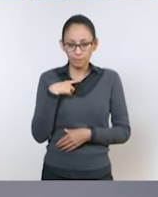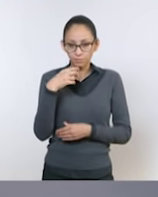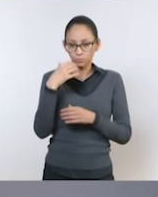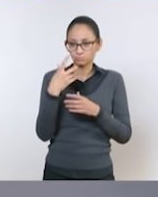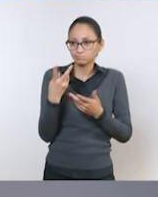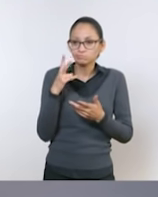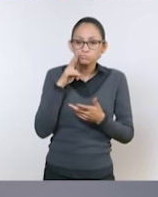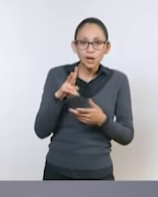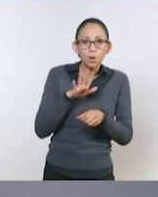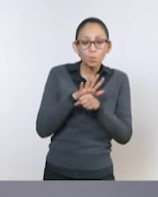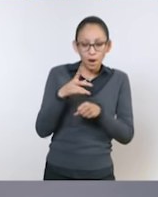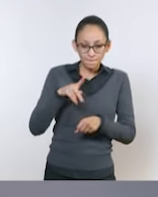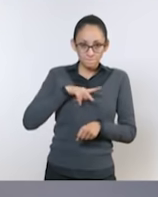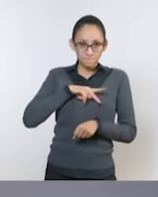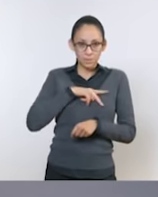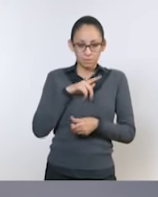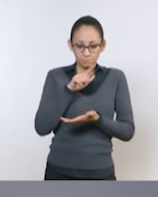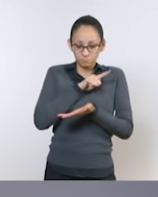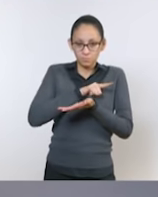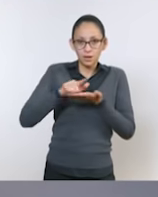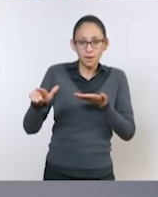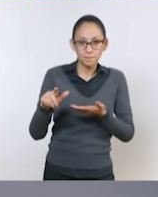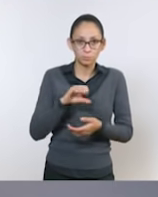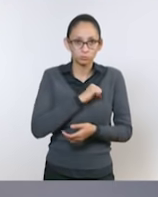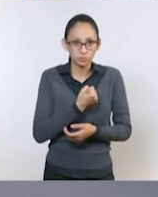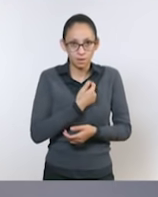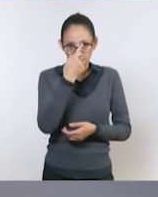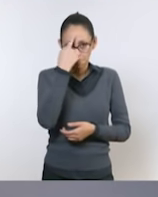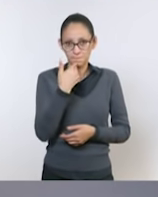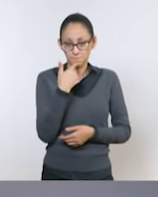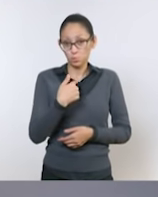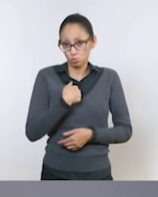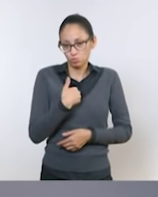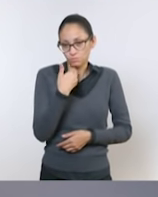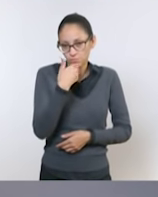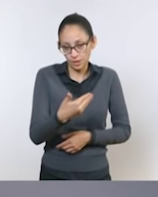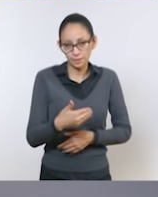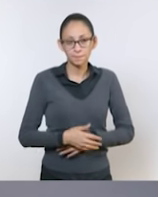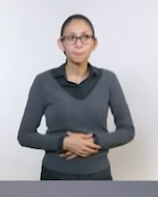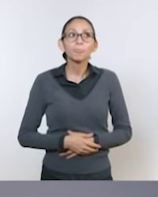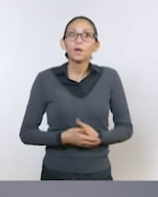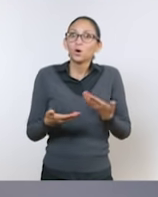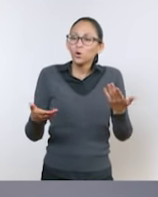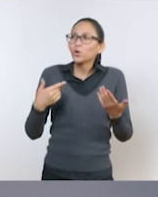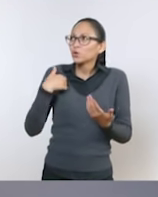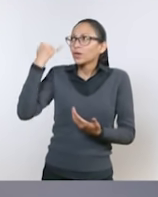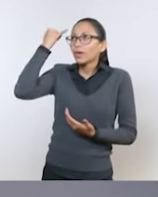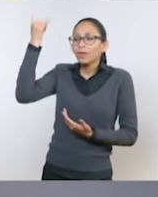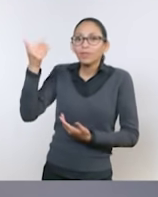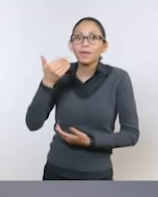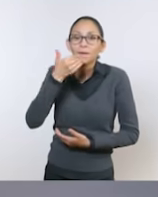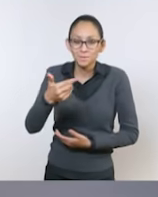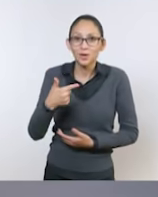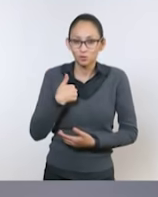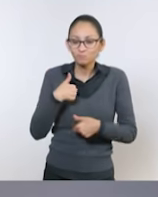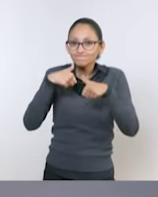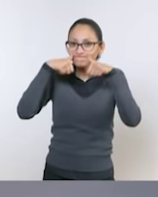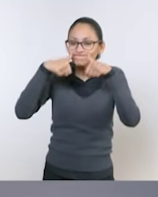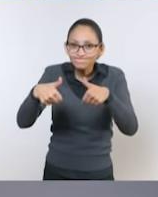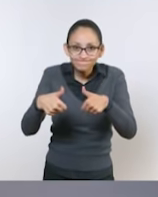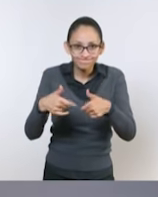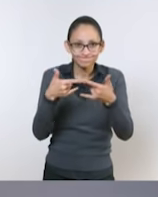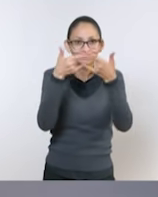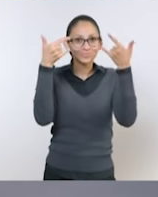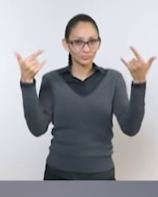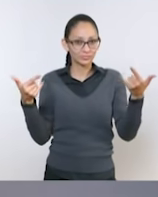ver qué cuidados de higiene y limpieza requerimos para tener buena salud. Ay, me encanta esa idea. Estoy más que lista